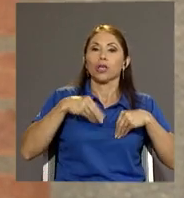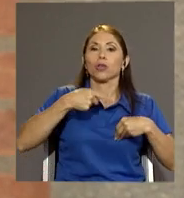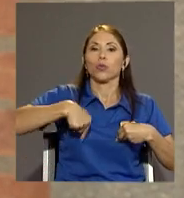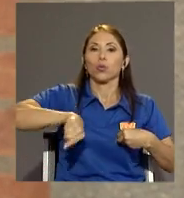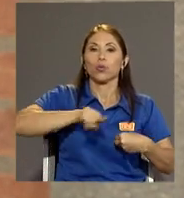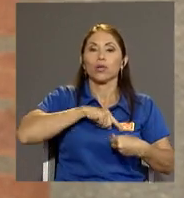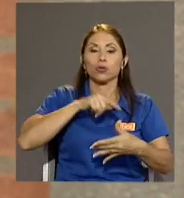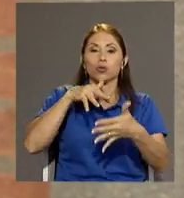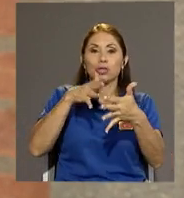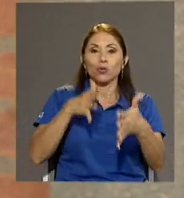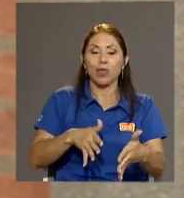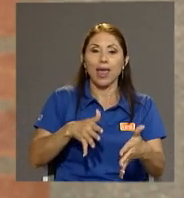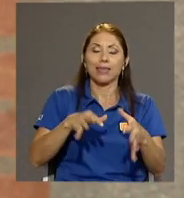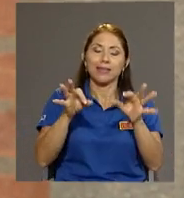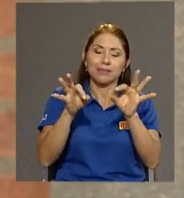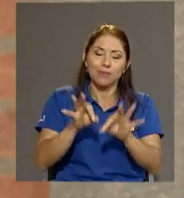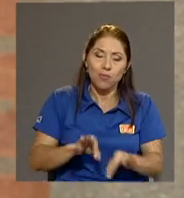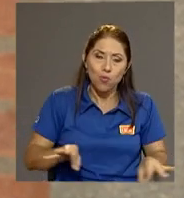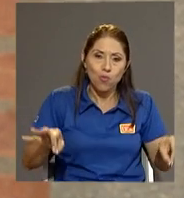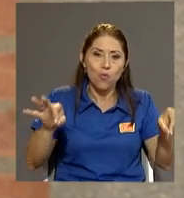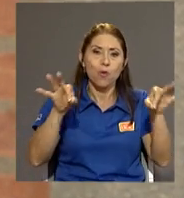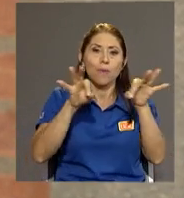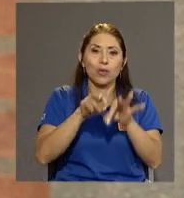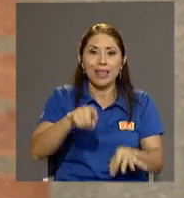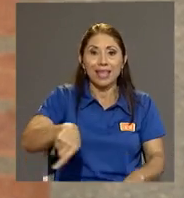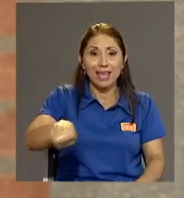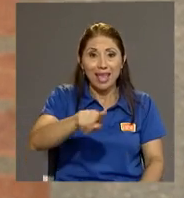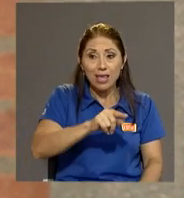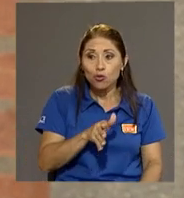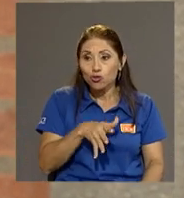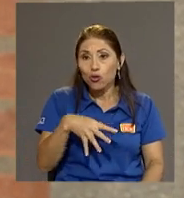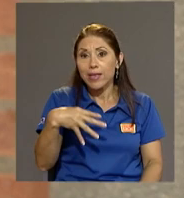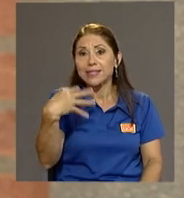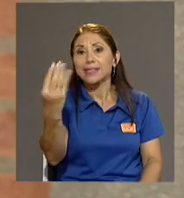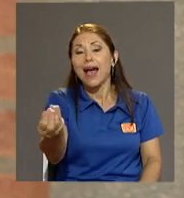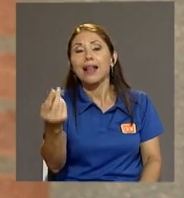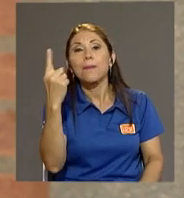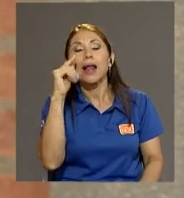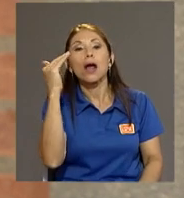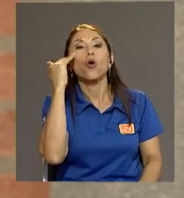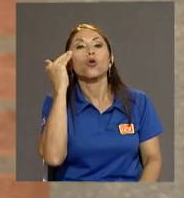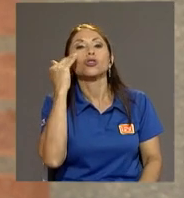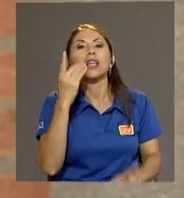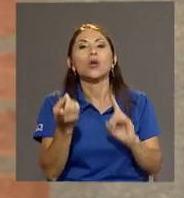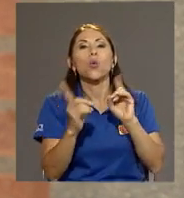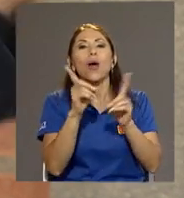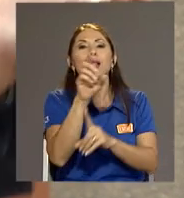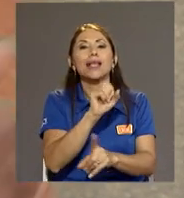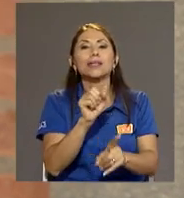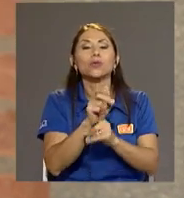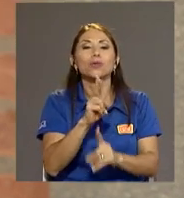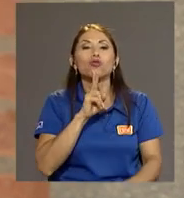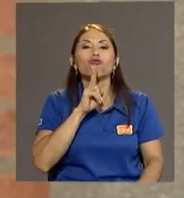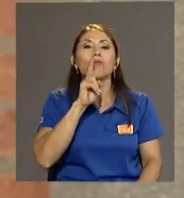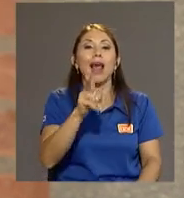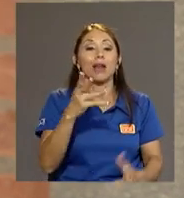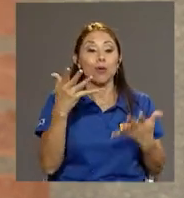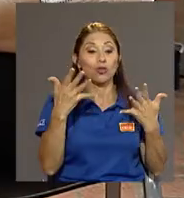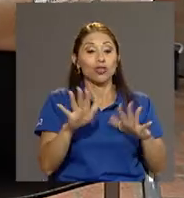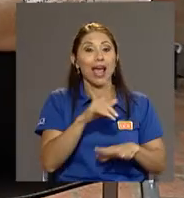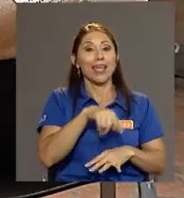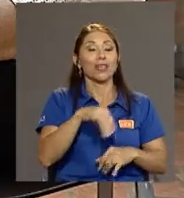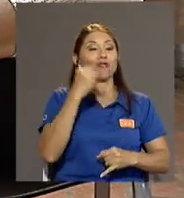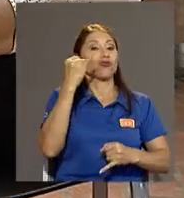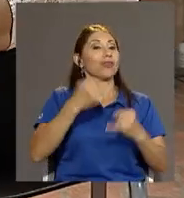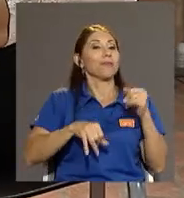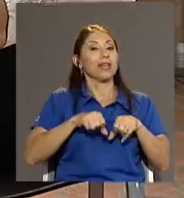es importante que que conozcan la realidad a la que van a estar enfrentados cuando salgan a trabajar. Claro.